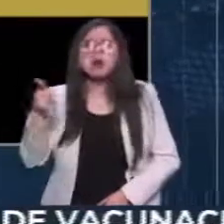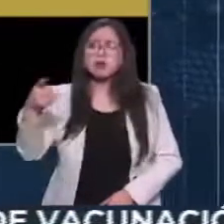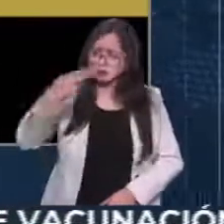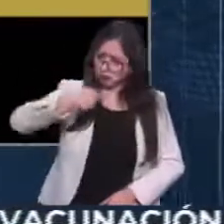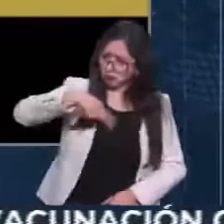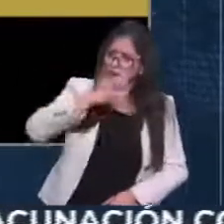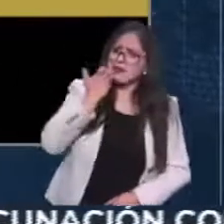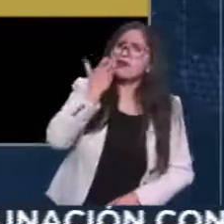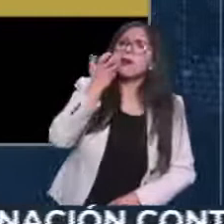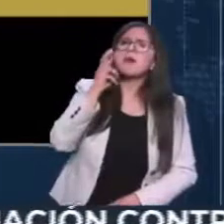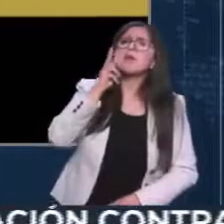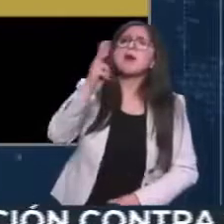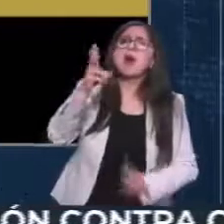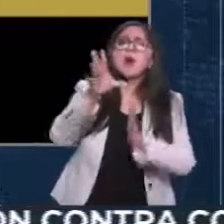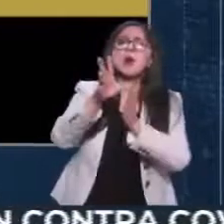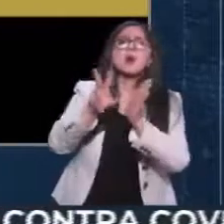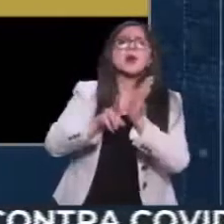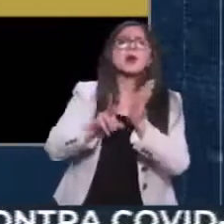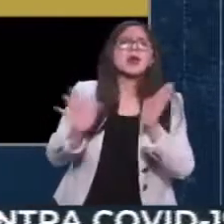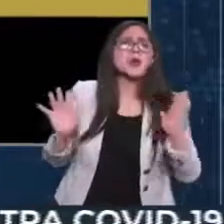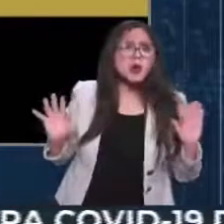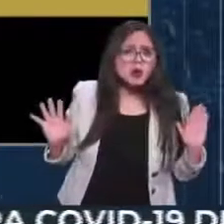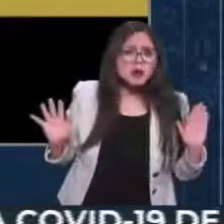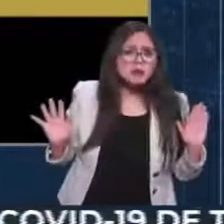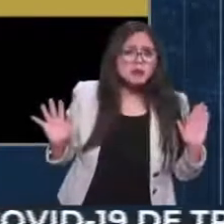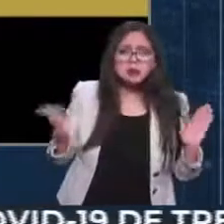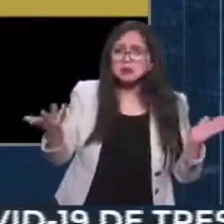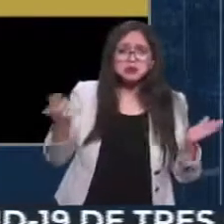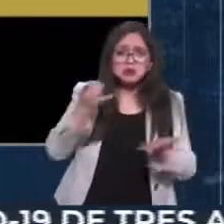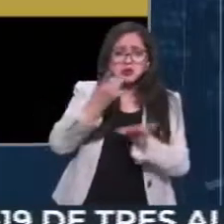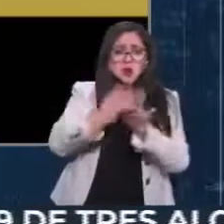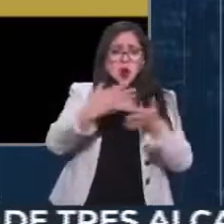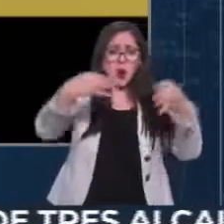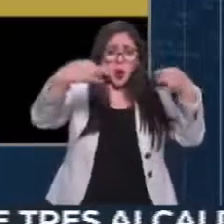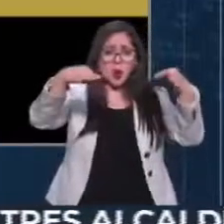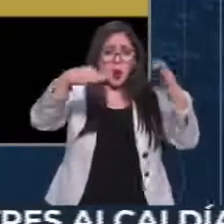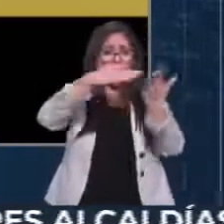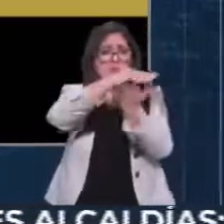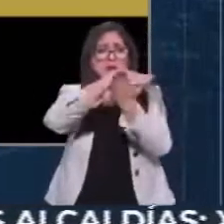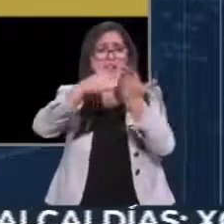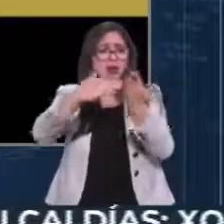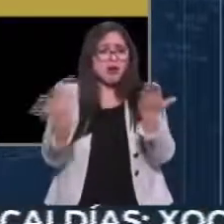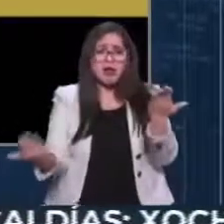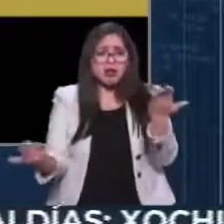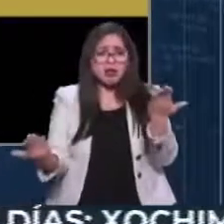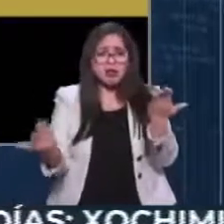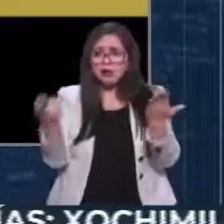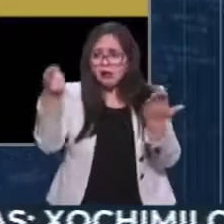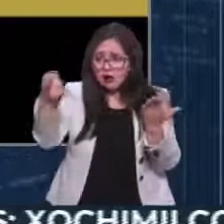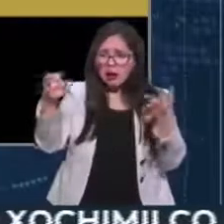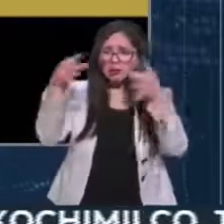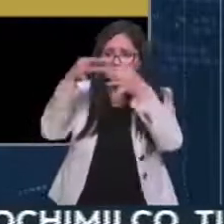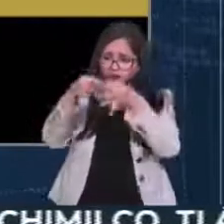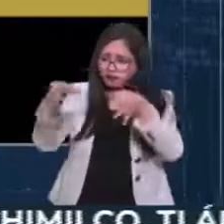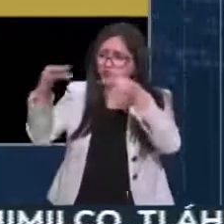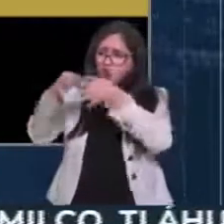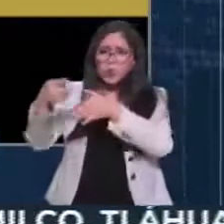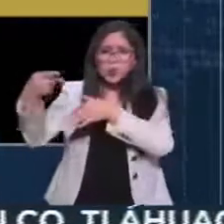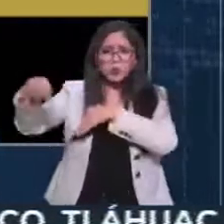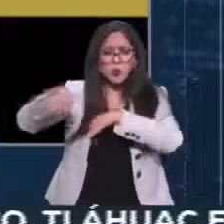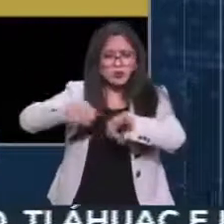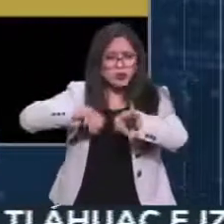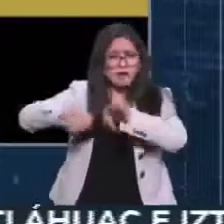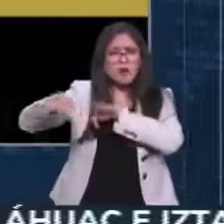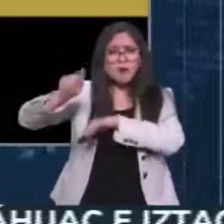es público, que equivale a media cuartilla, sin un solo dato, no solamente de una actualización profesional después